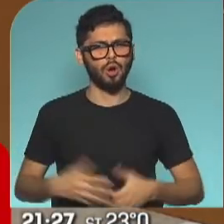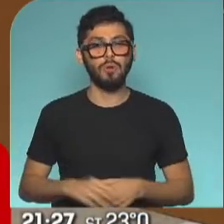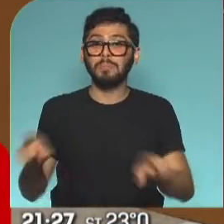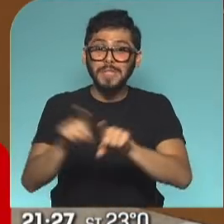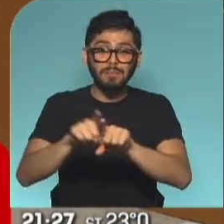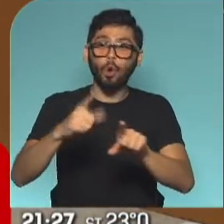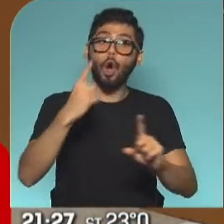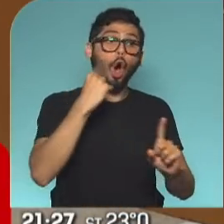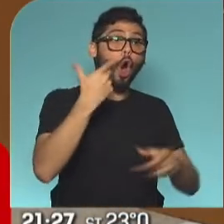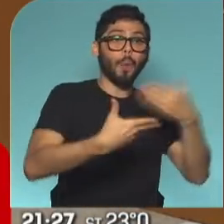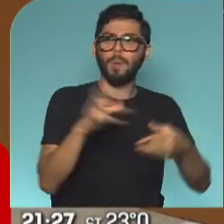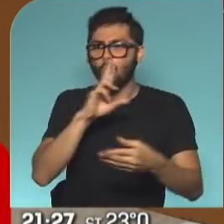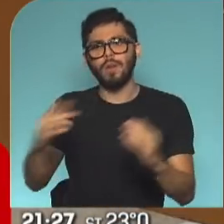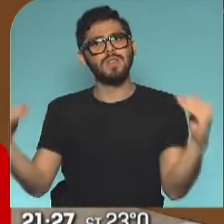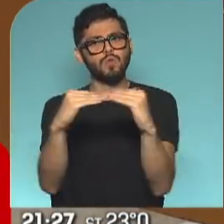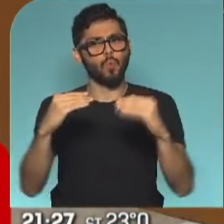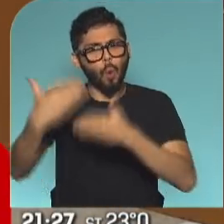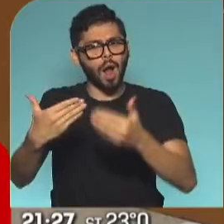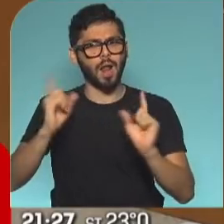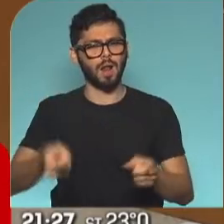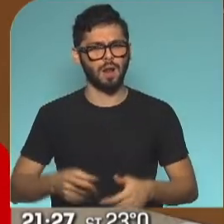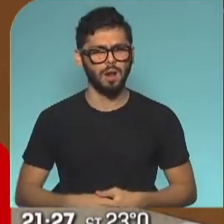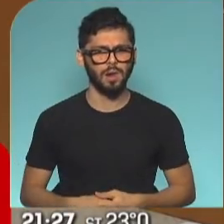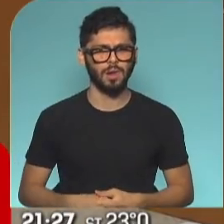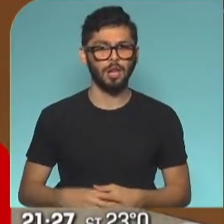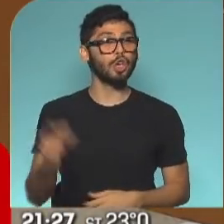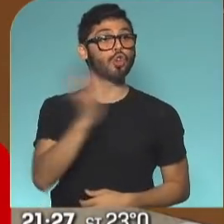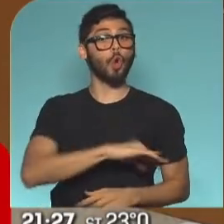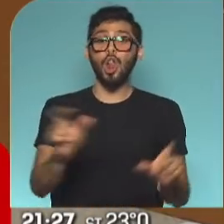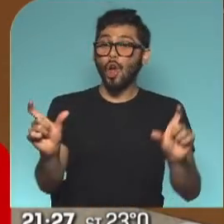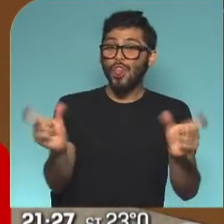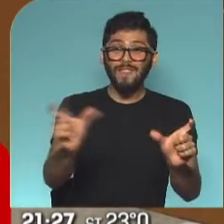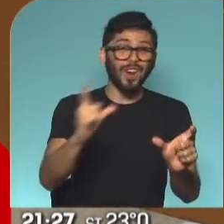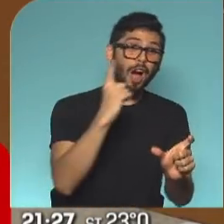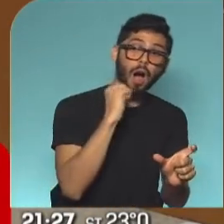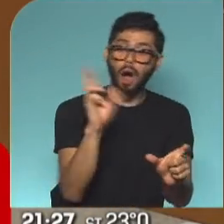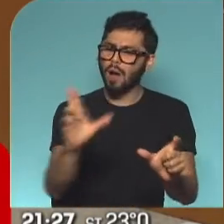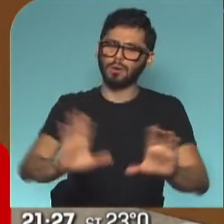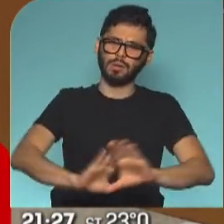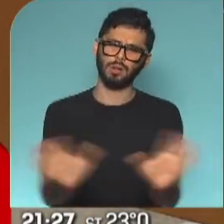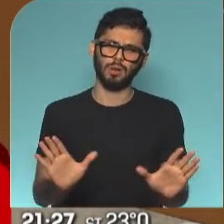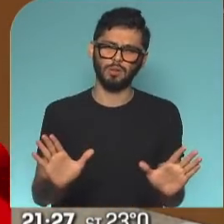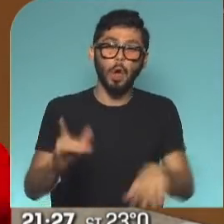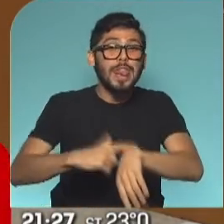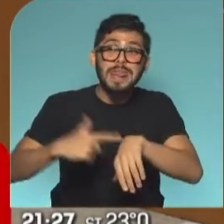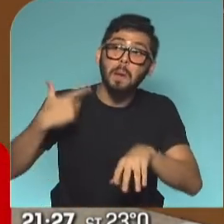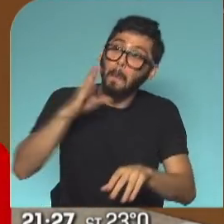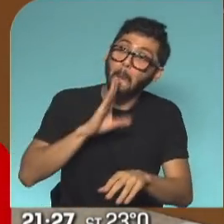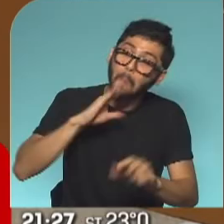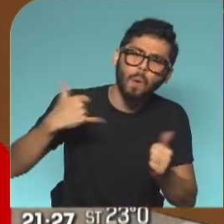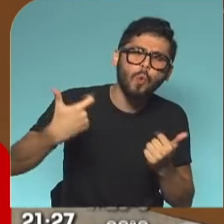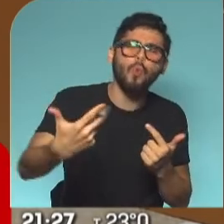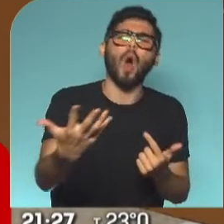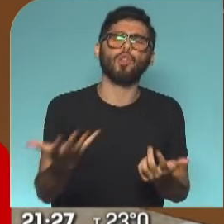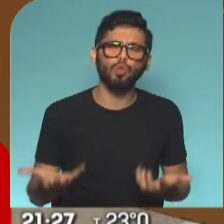progresar cualquier hombre, para que no haya diferencias salariales entre un hombre y una mujer. ¿Cuánto tiempo más